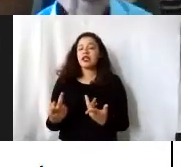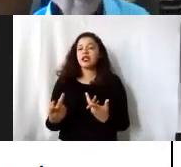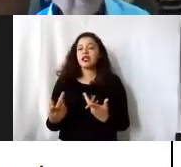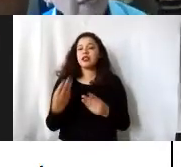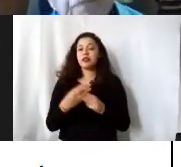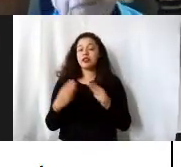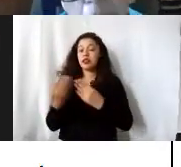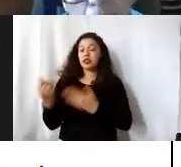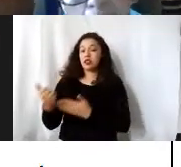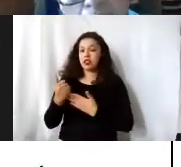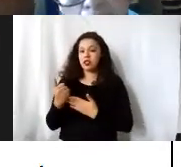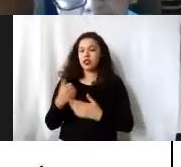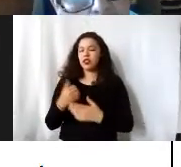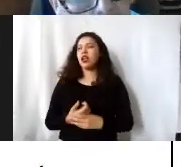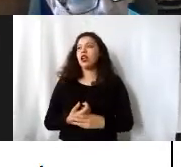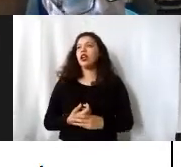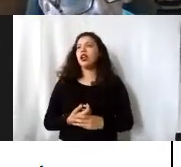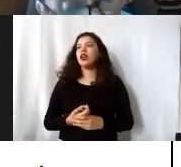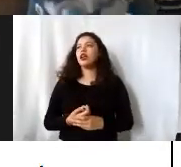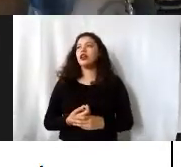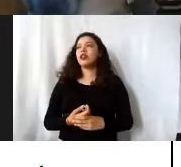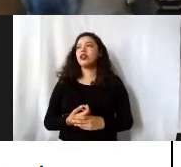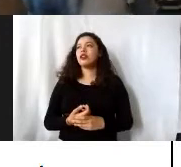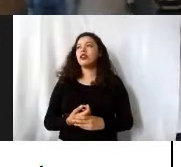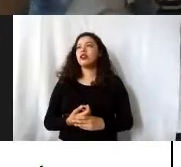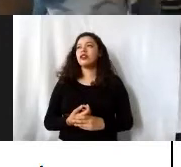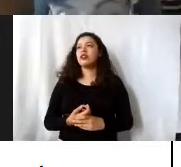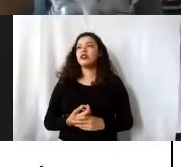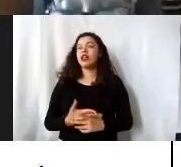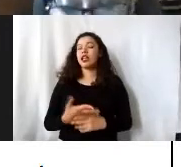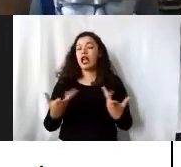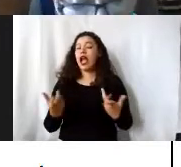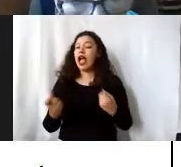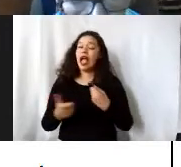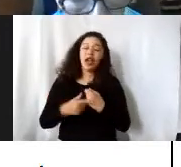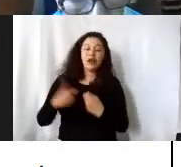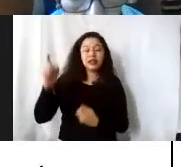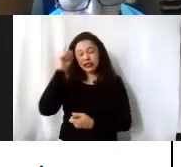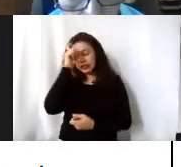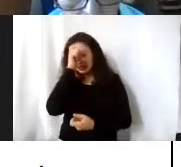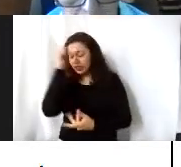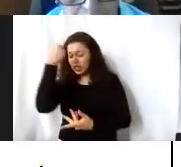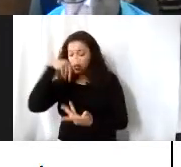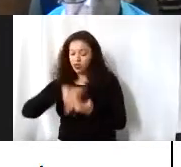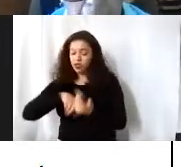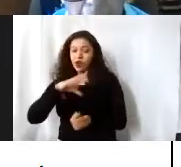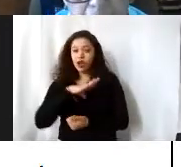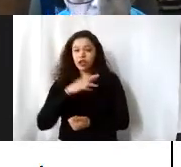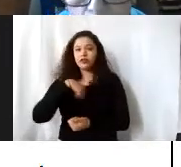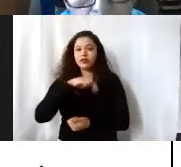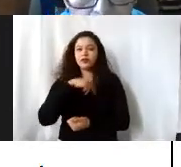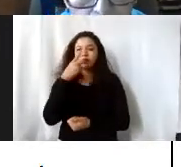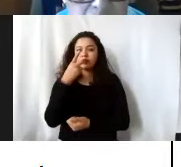no dejan de tener cierta complejidad. Comentábamos que